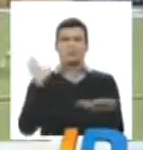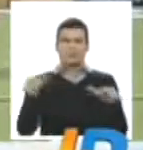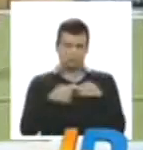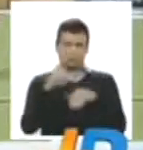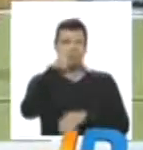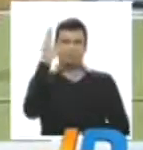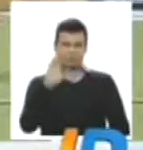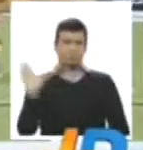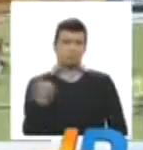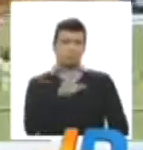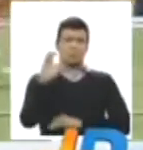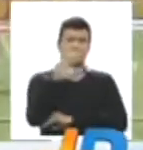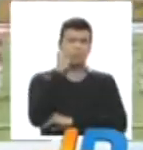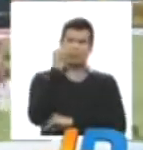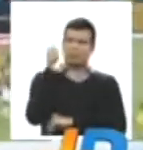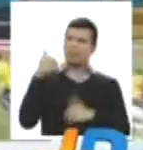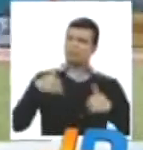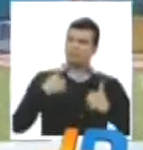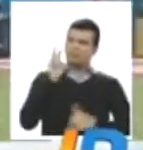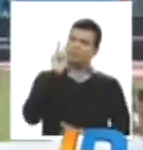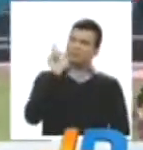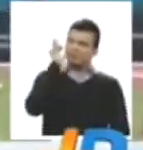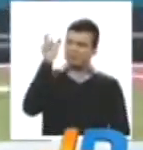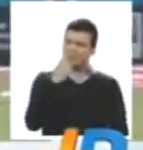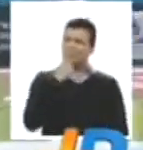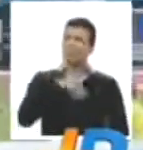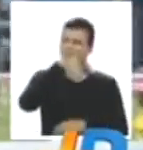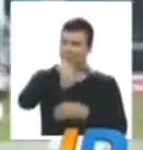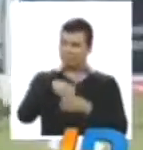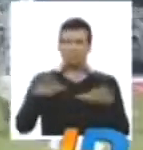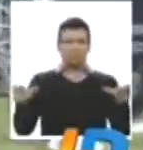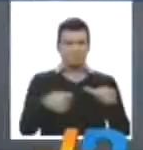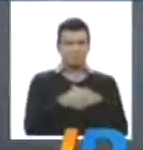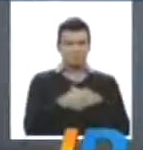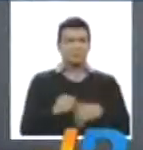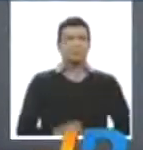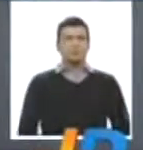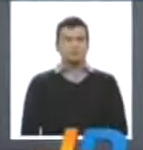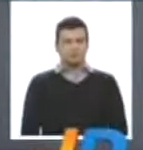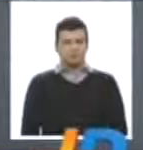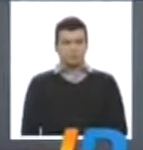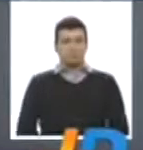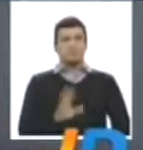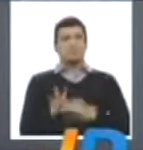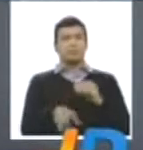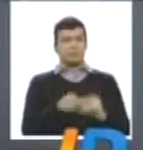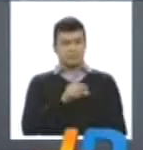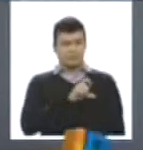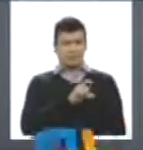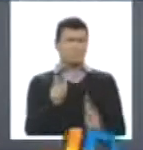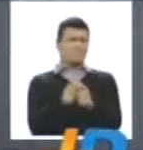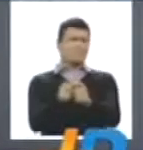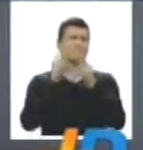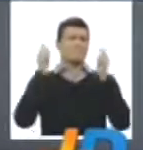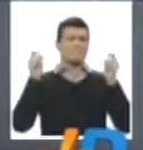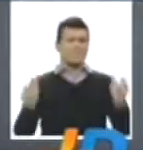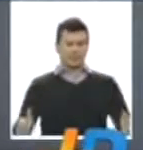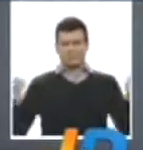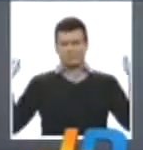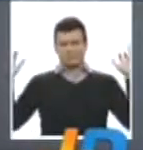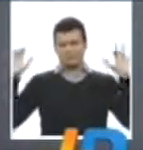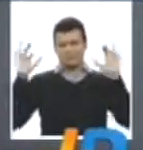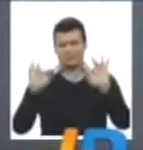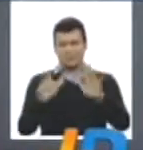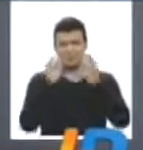parte de los colombianos de ver de nuevo a Radamel jugar con la selección. Y en Cali, cientos de hinchas acudieron a